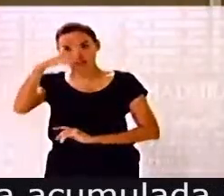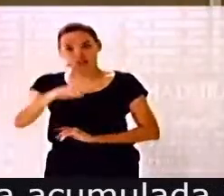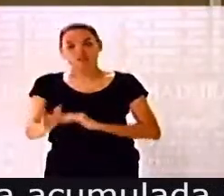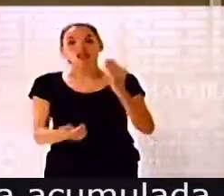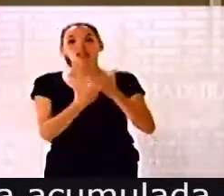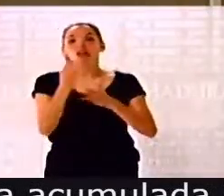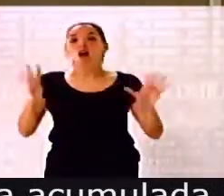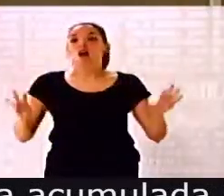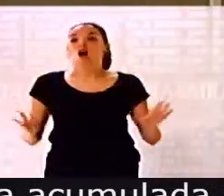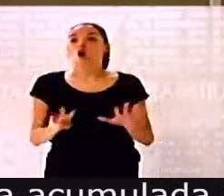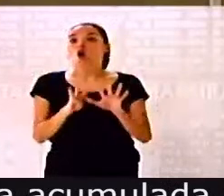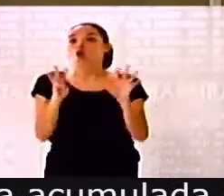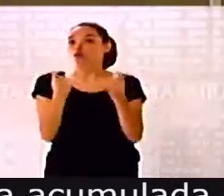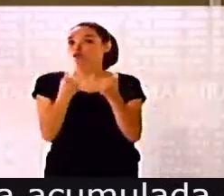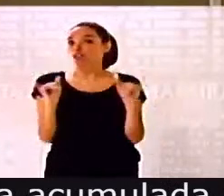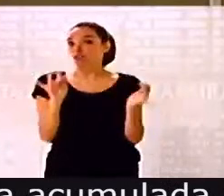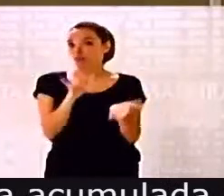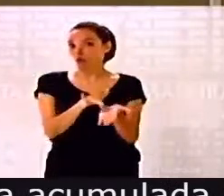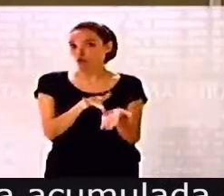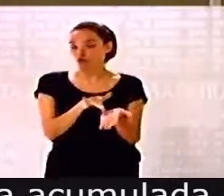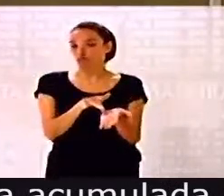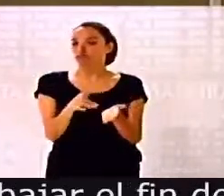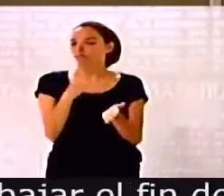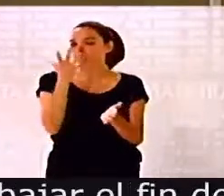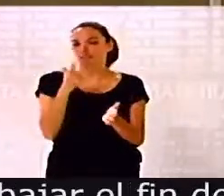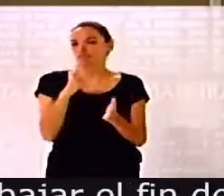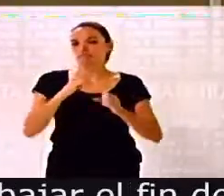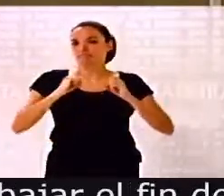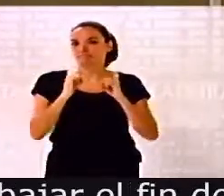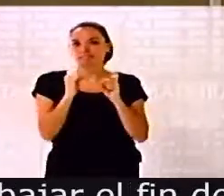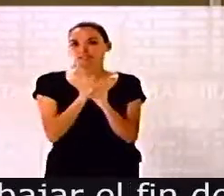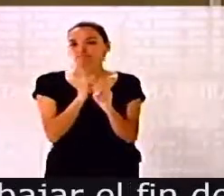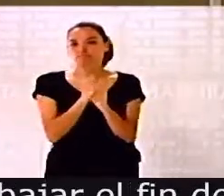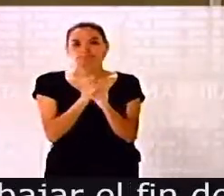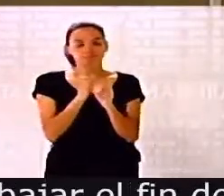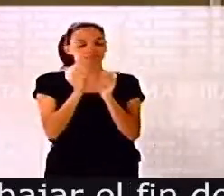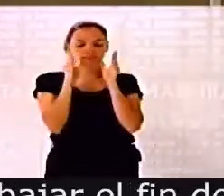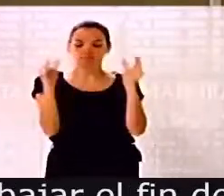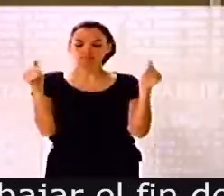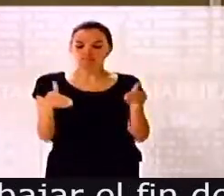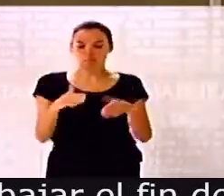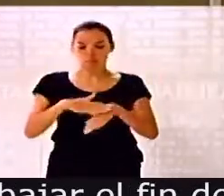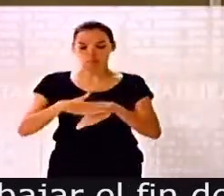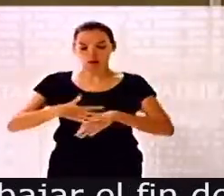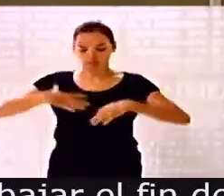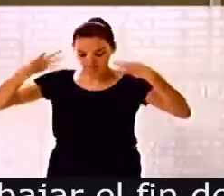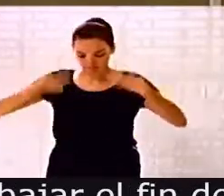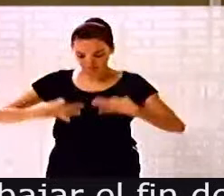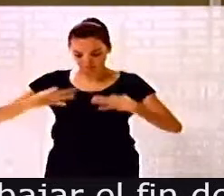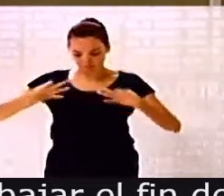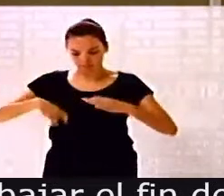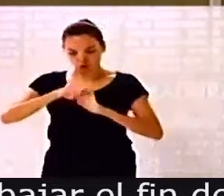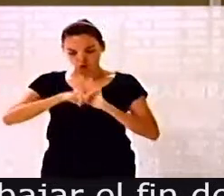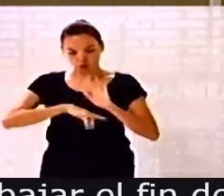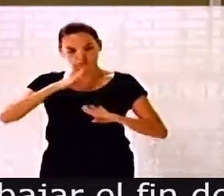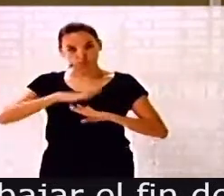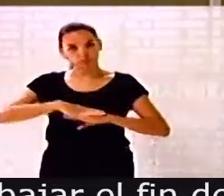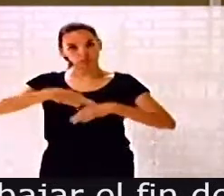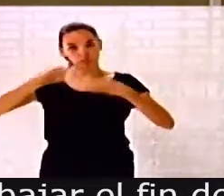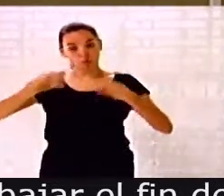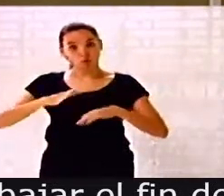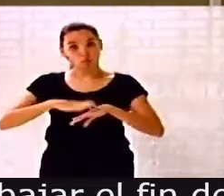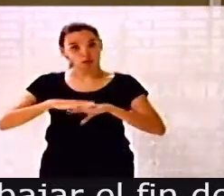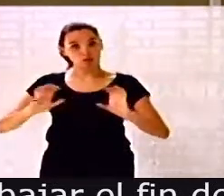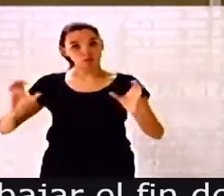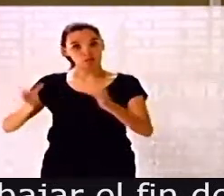es un día festivo. Preferimos quedarnos trabajando para asegurar las mejores condiciones a la comunidad